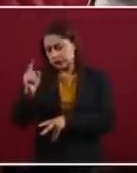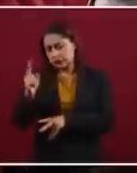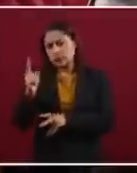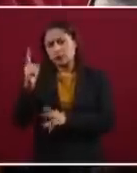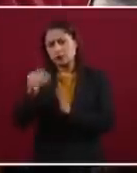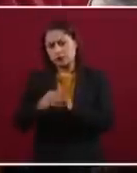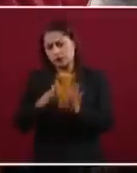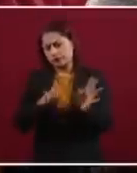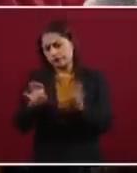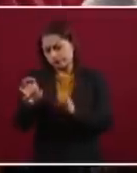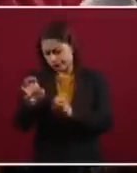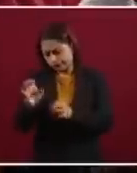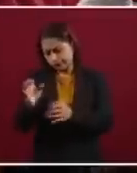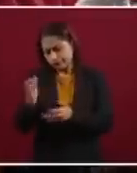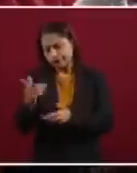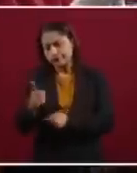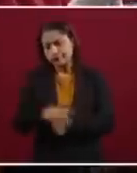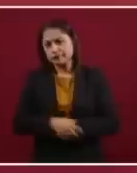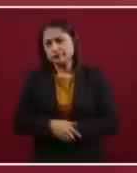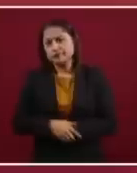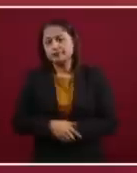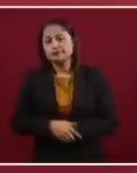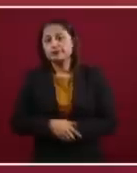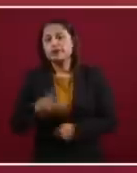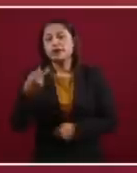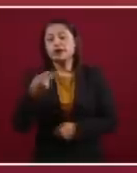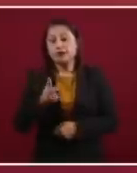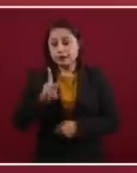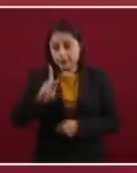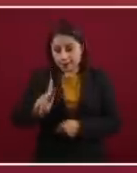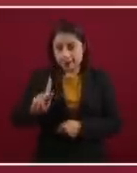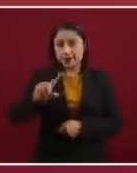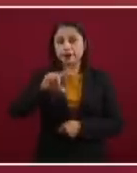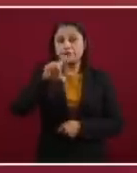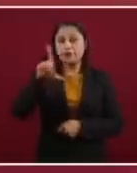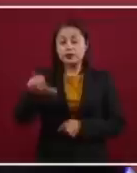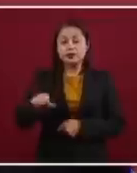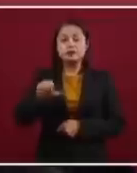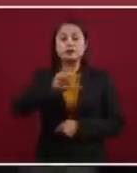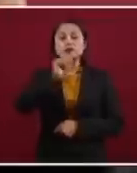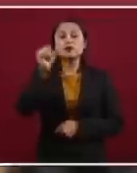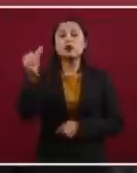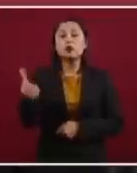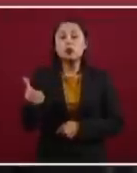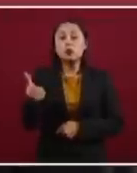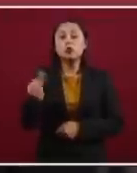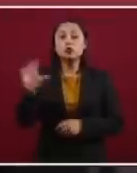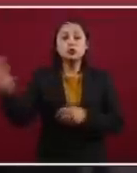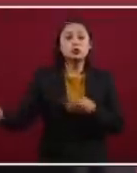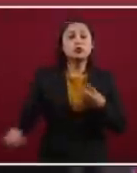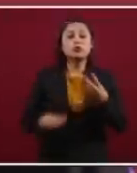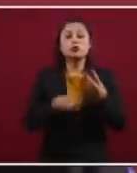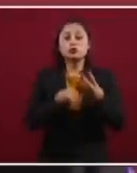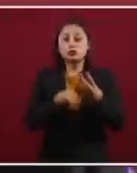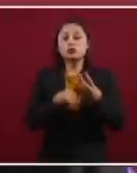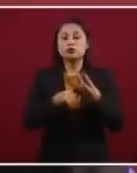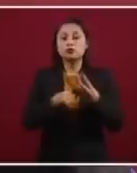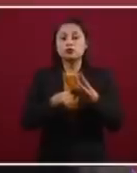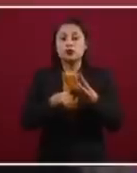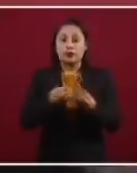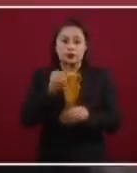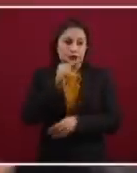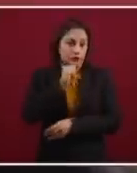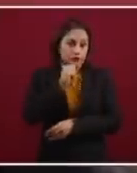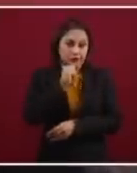fenómeno que ahora vemos ha agregado a todo lo demás que no ha terminado de disminuir ni siquiera de estabilizarse el crecimiento del